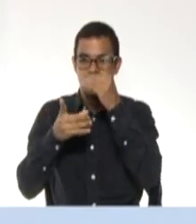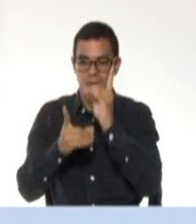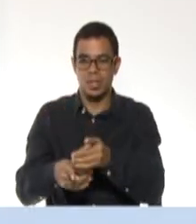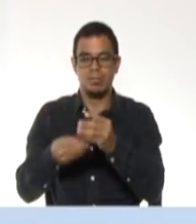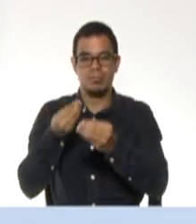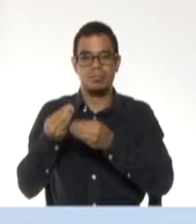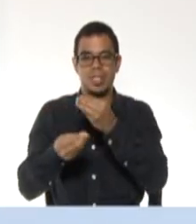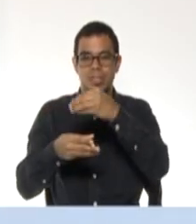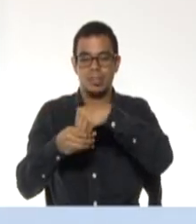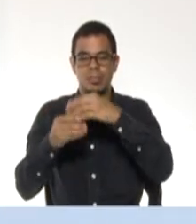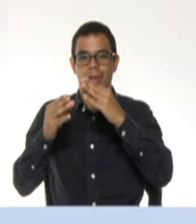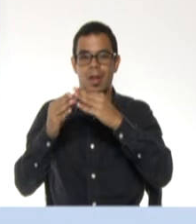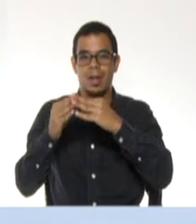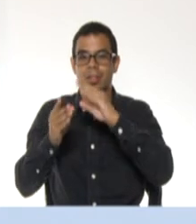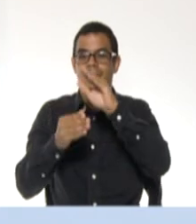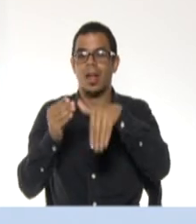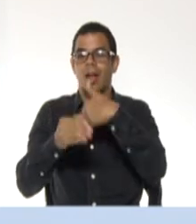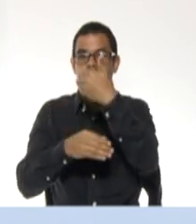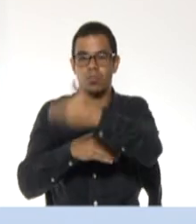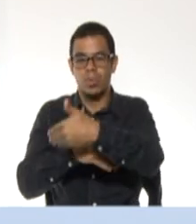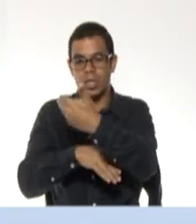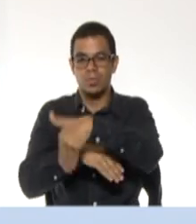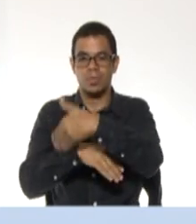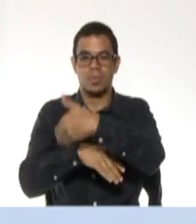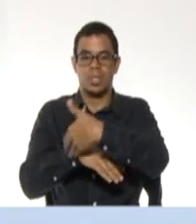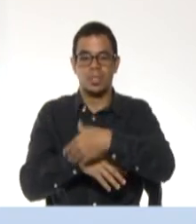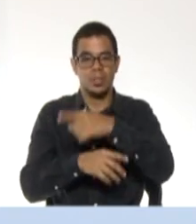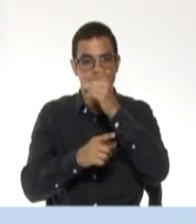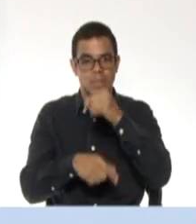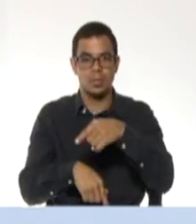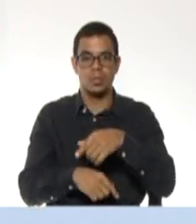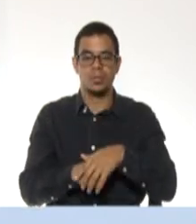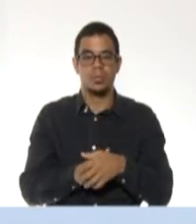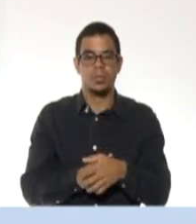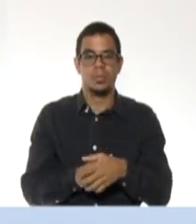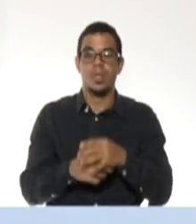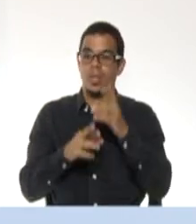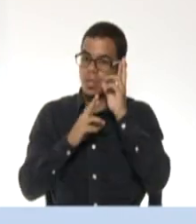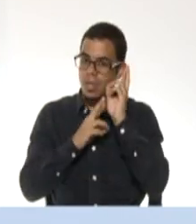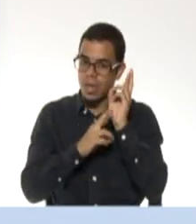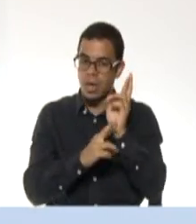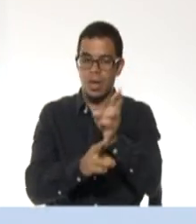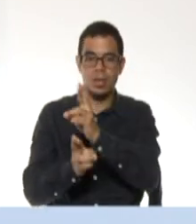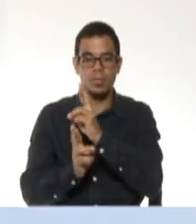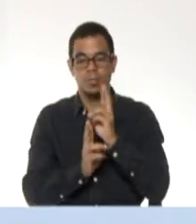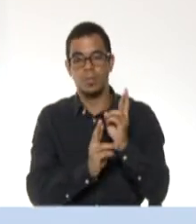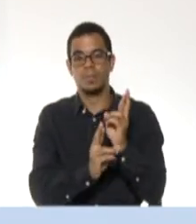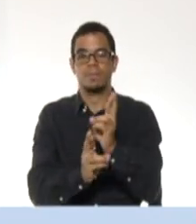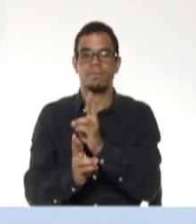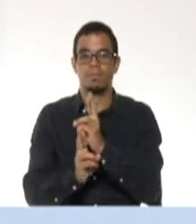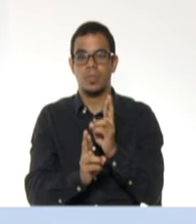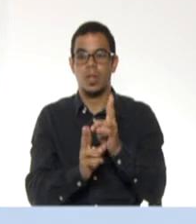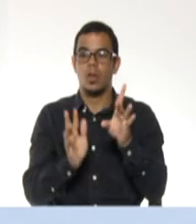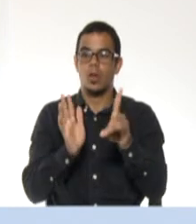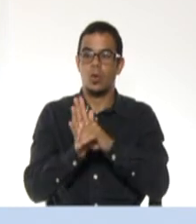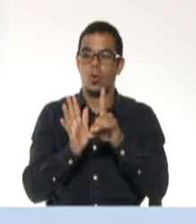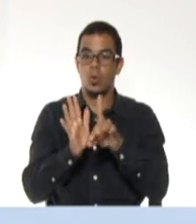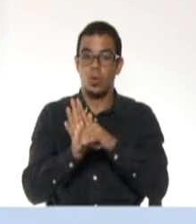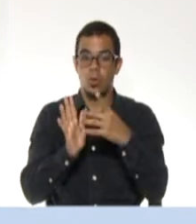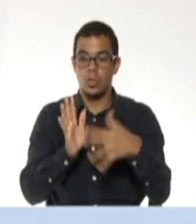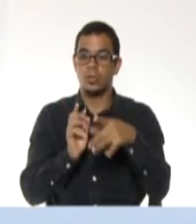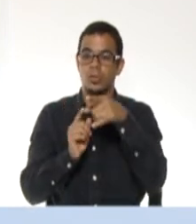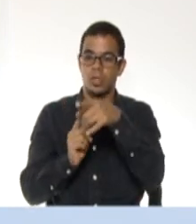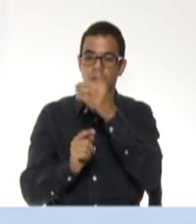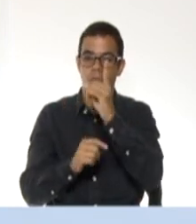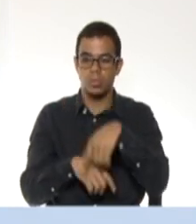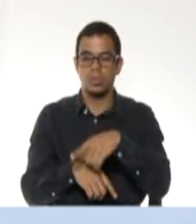casa, y sobre todo que puedan cumplir cada uno de esos deberes respetando de esa manera los derechos que ellos también